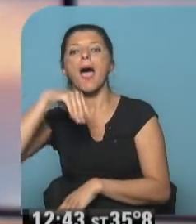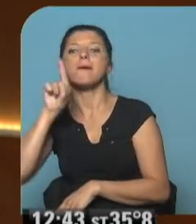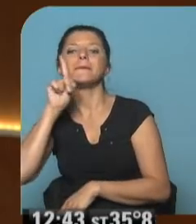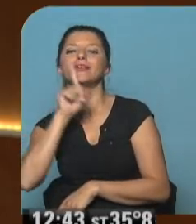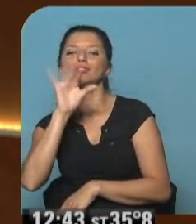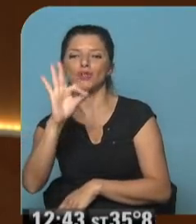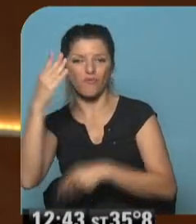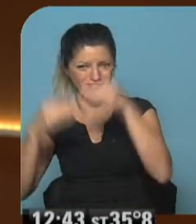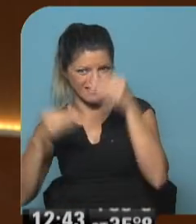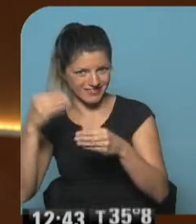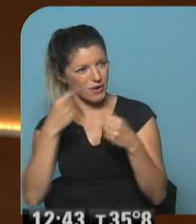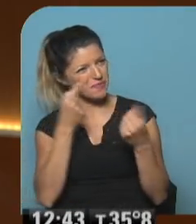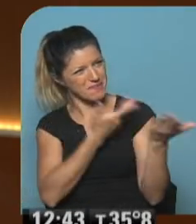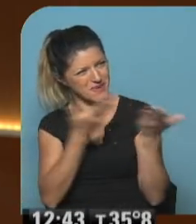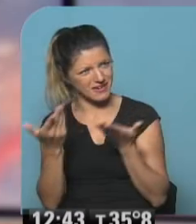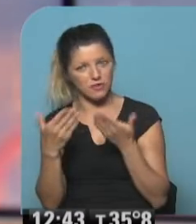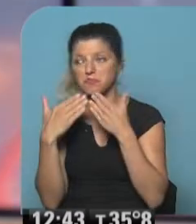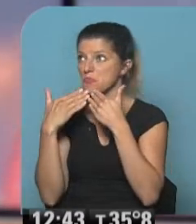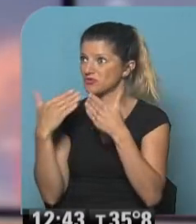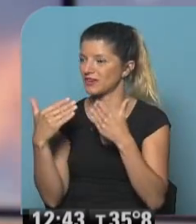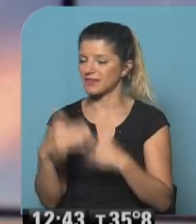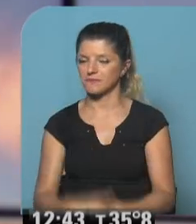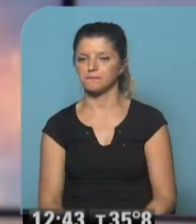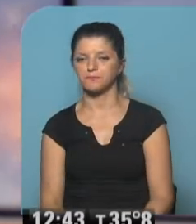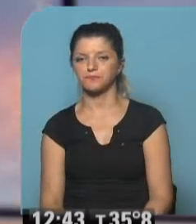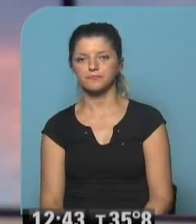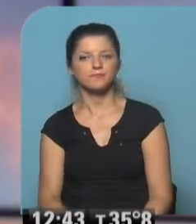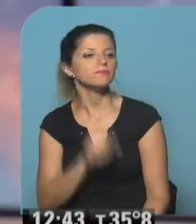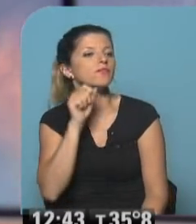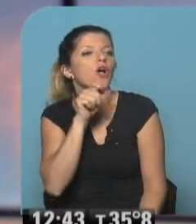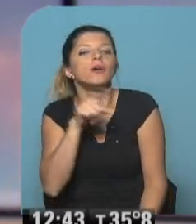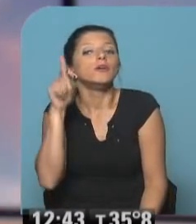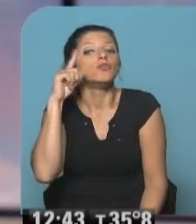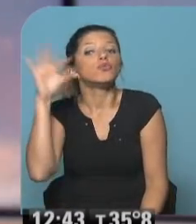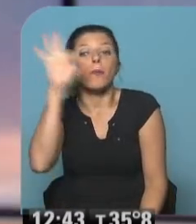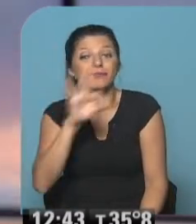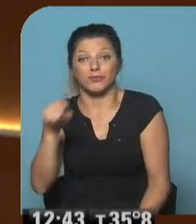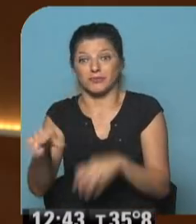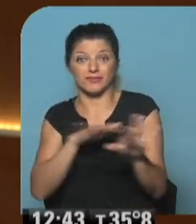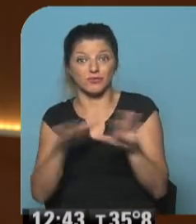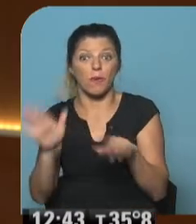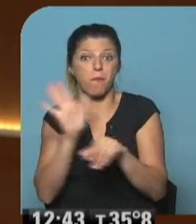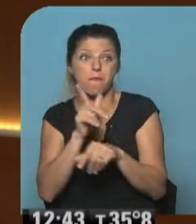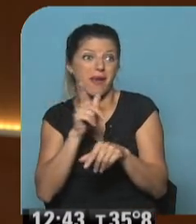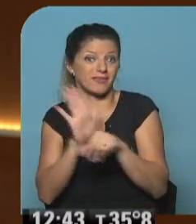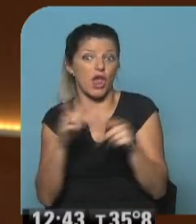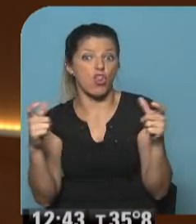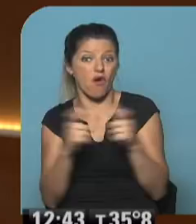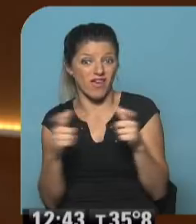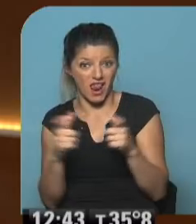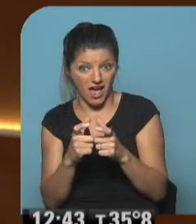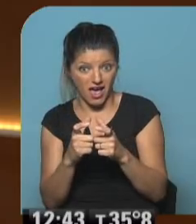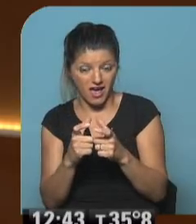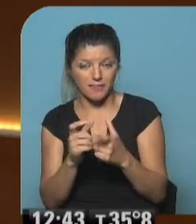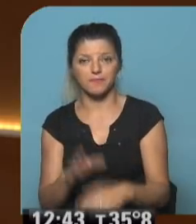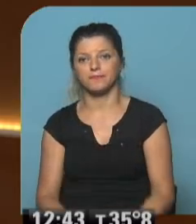Bienvenido, Marcelo. ¿Qué tal? Muchas gracias. ¿Cuál es tu impresión de este culebrón, por llamarlo de algún modo? En principio, que tiene